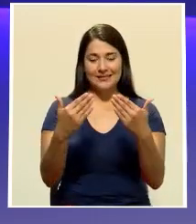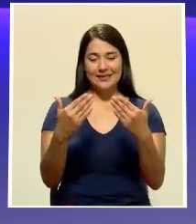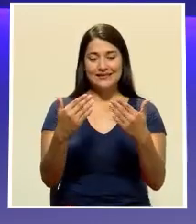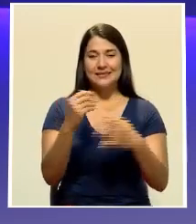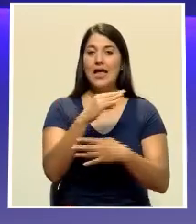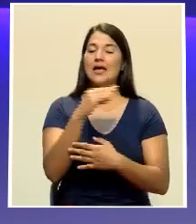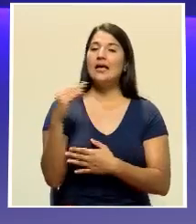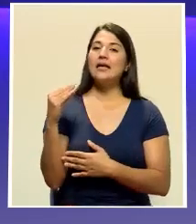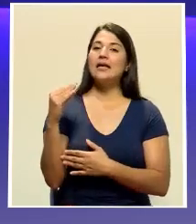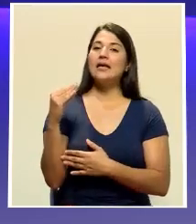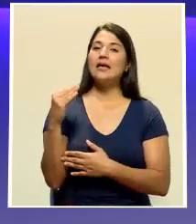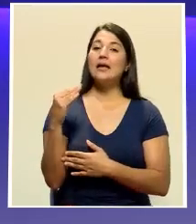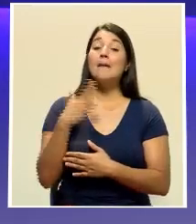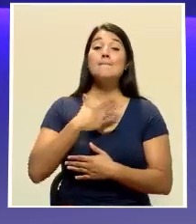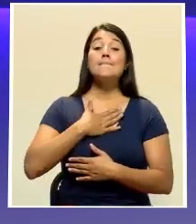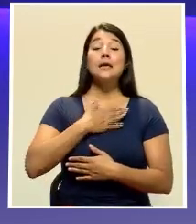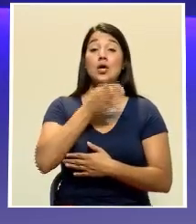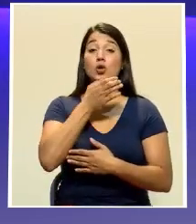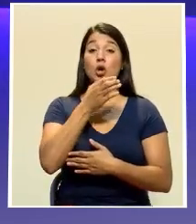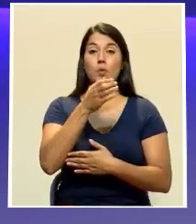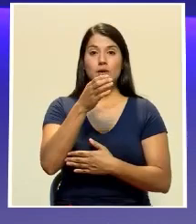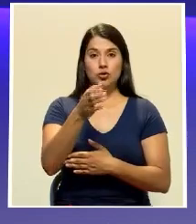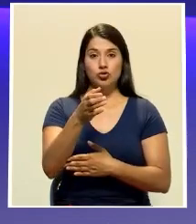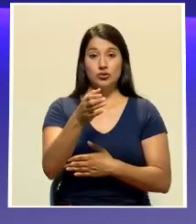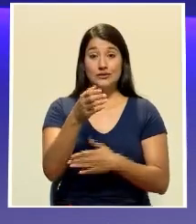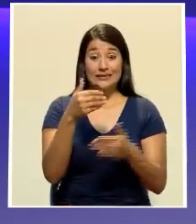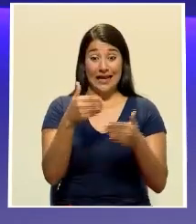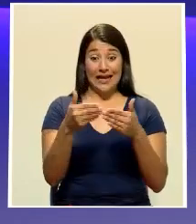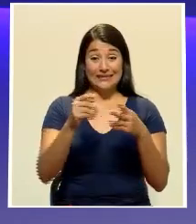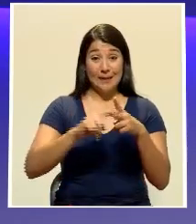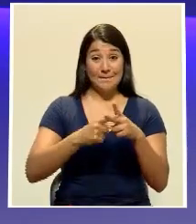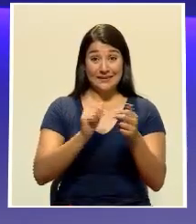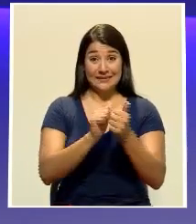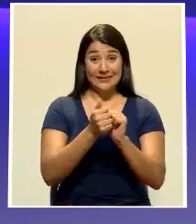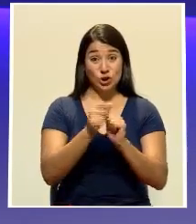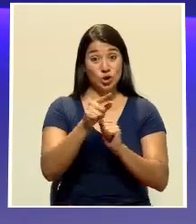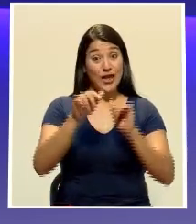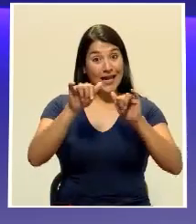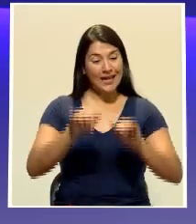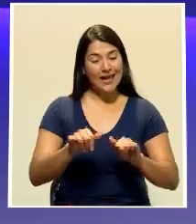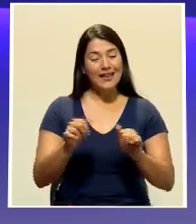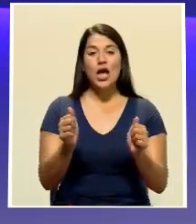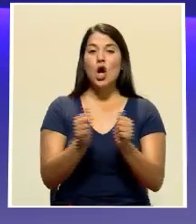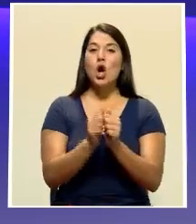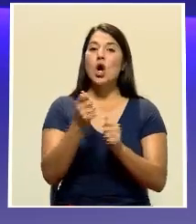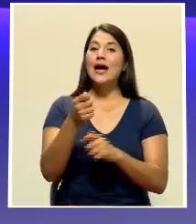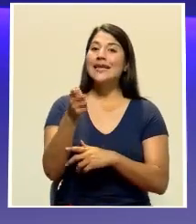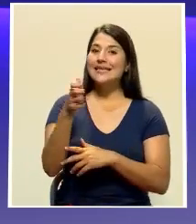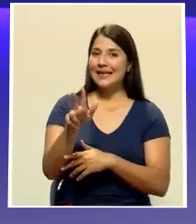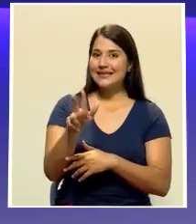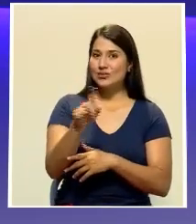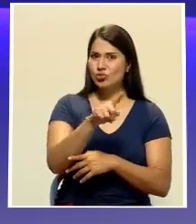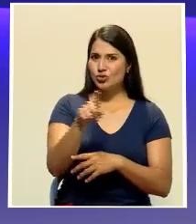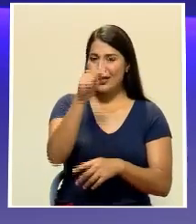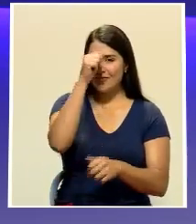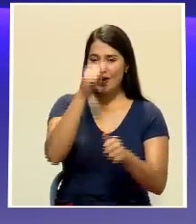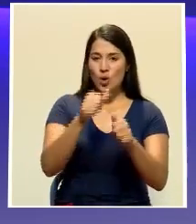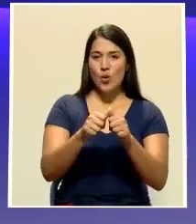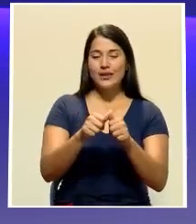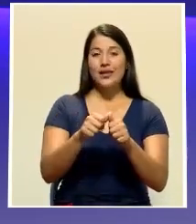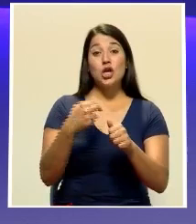y mi recomendación, ya vienen los deportes, quédese en la señal del 13. Y